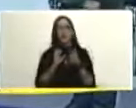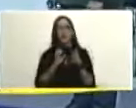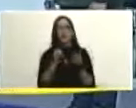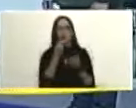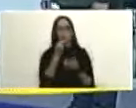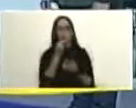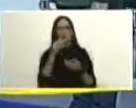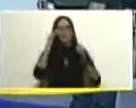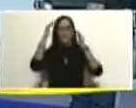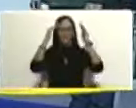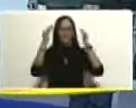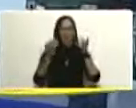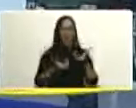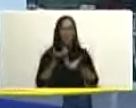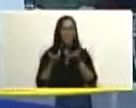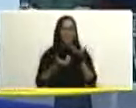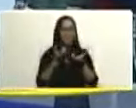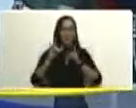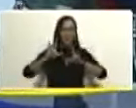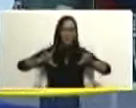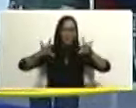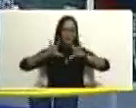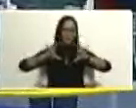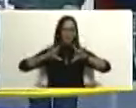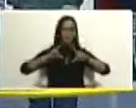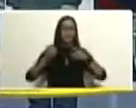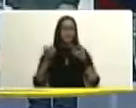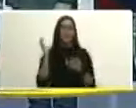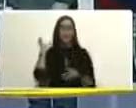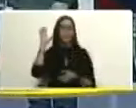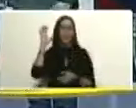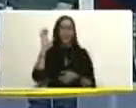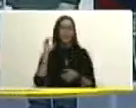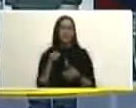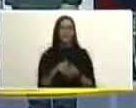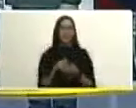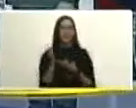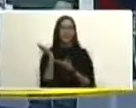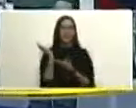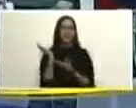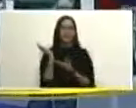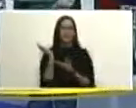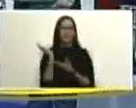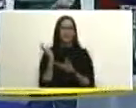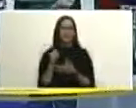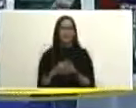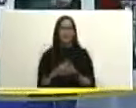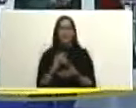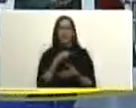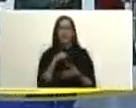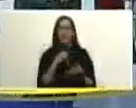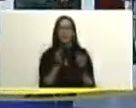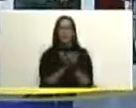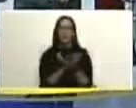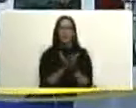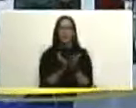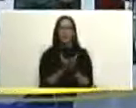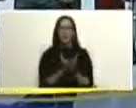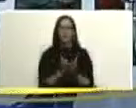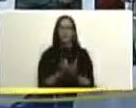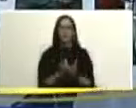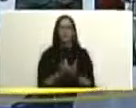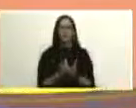Saludo a nuestras queridas cocineras de la patria, al frente Fernanda Bolaño, a nuestros estudiantes,